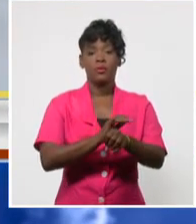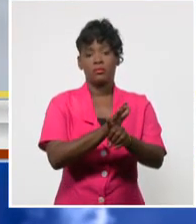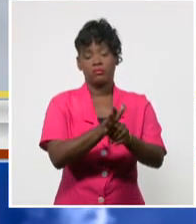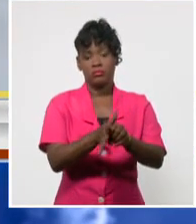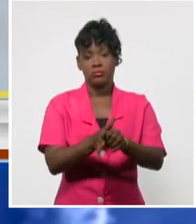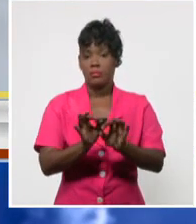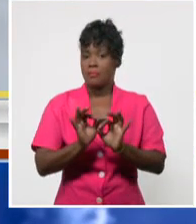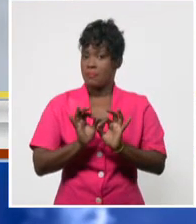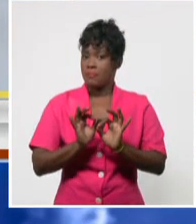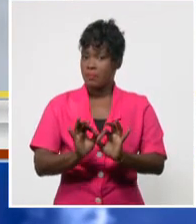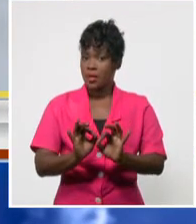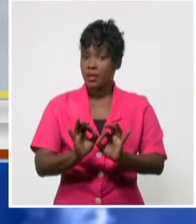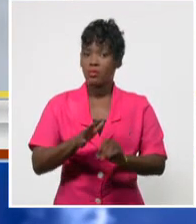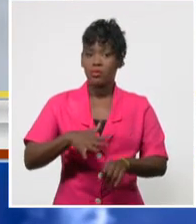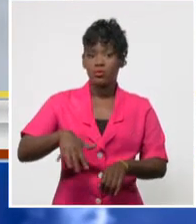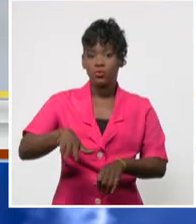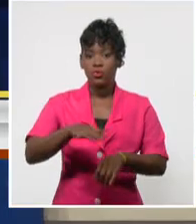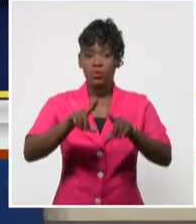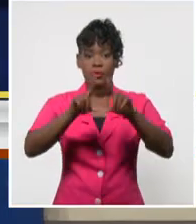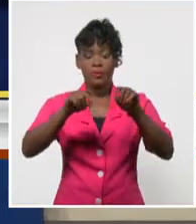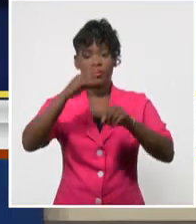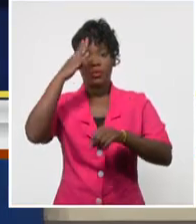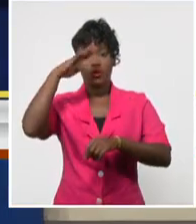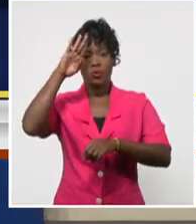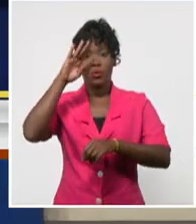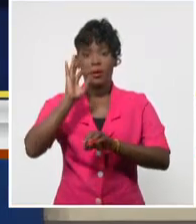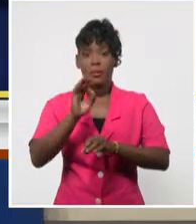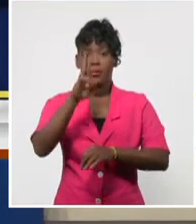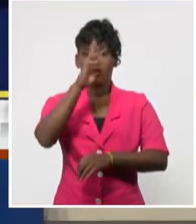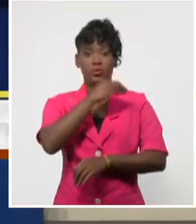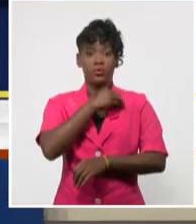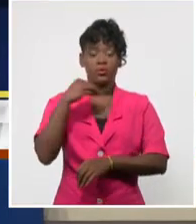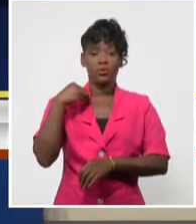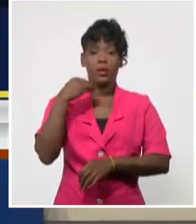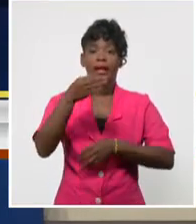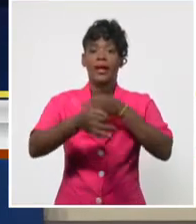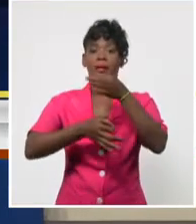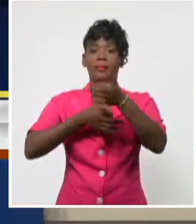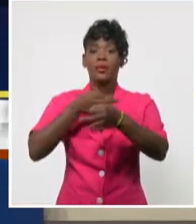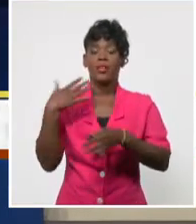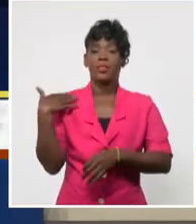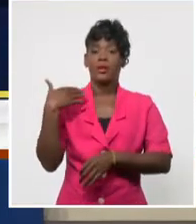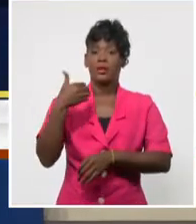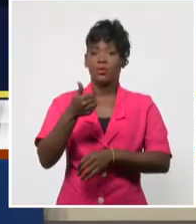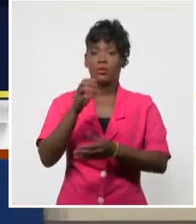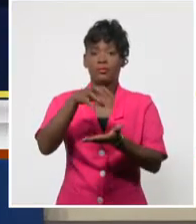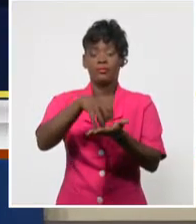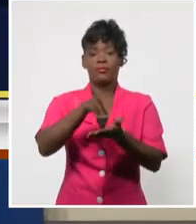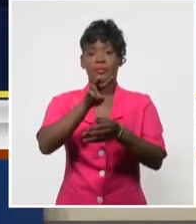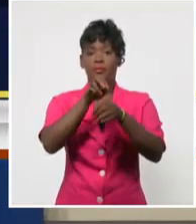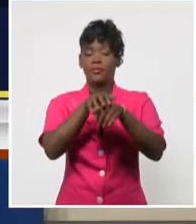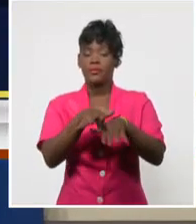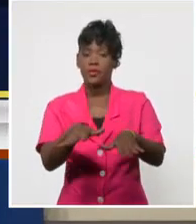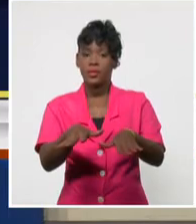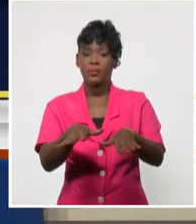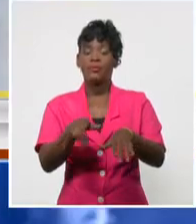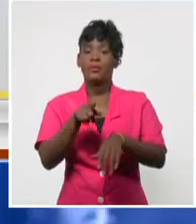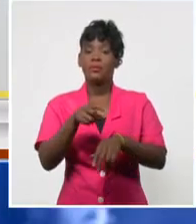con COVID-19, informó el doctor Francisco Durán, director nacional de epidemiología. Al cierre del último parte